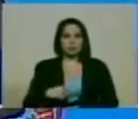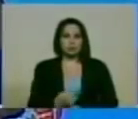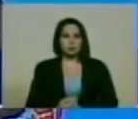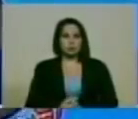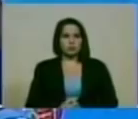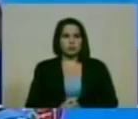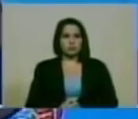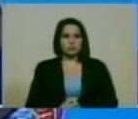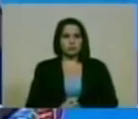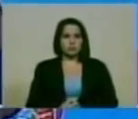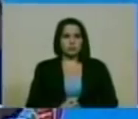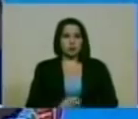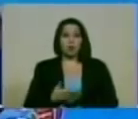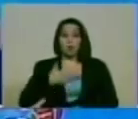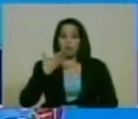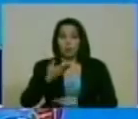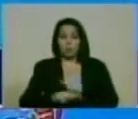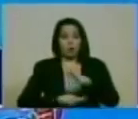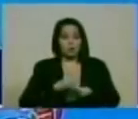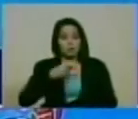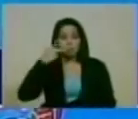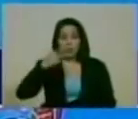somos capaces de formular políticas,